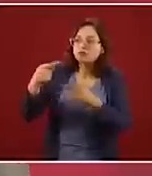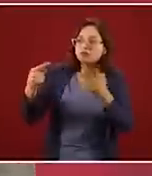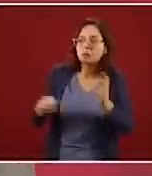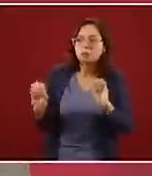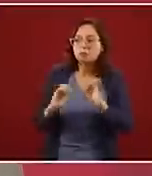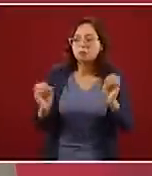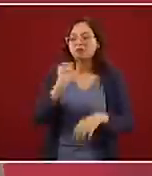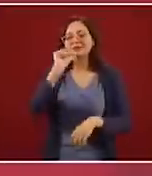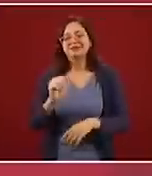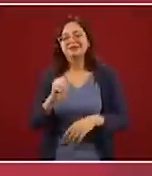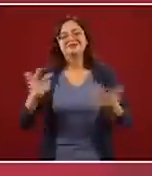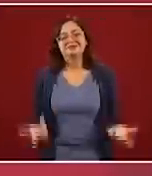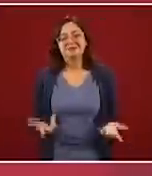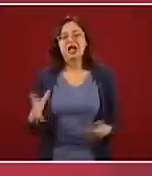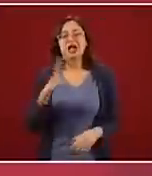población,